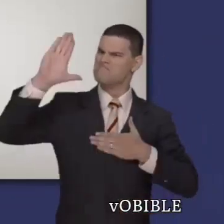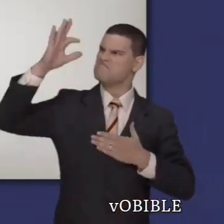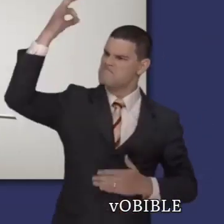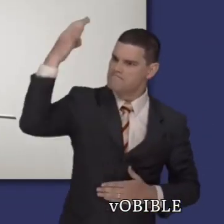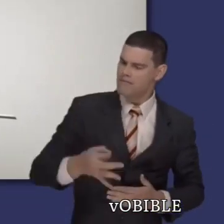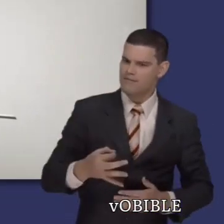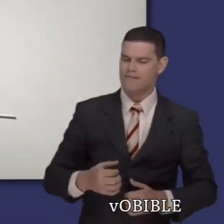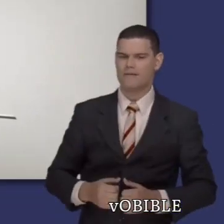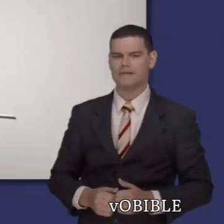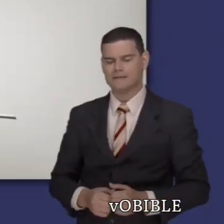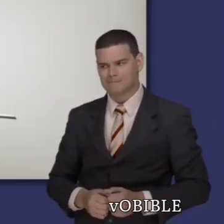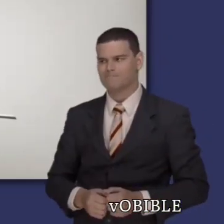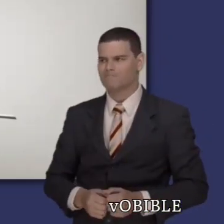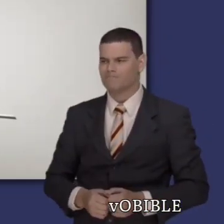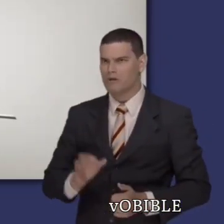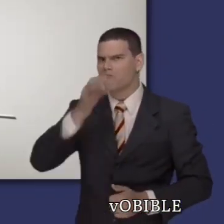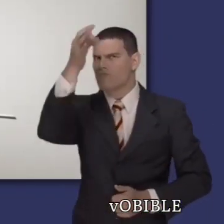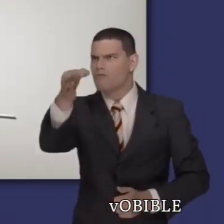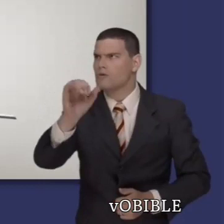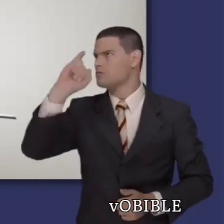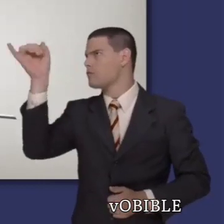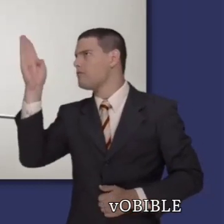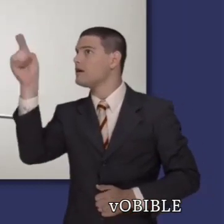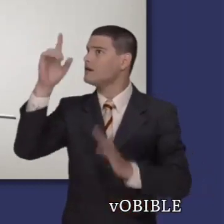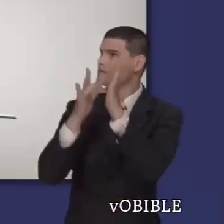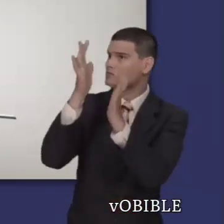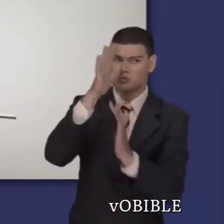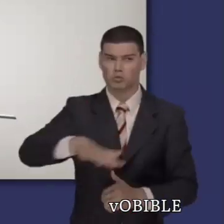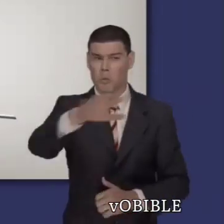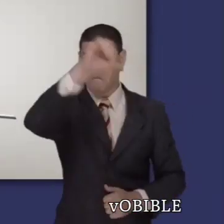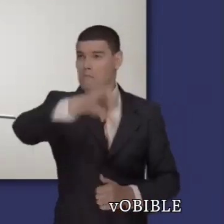en que Dios eliminará totalmente la maldad por medio de Cristo,